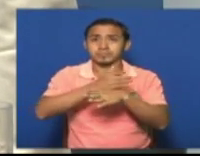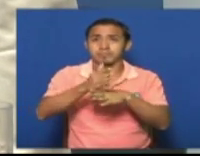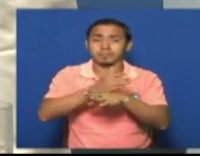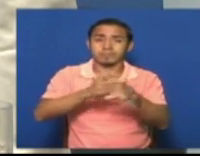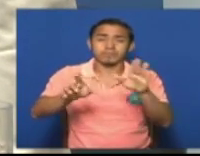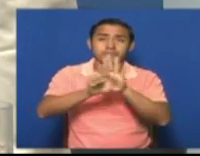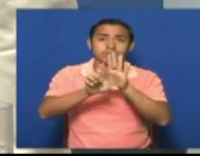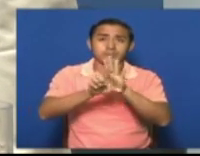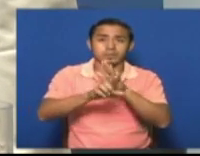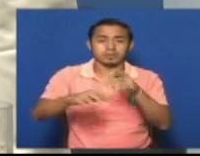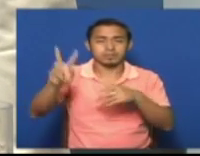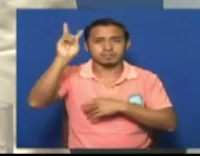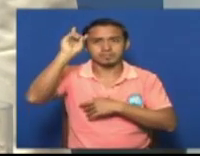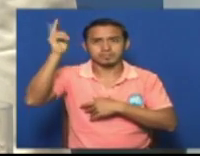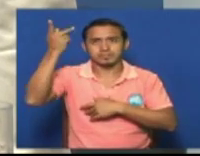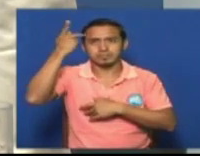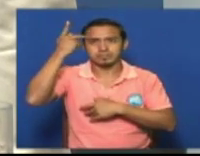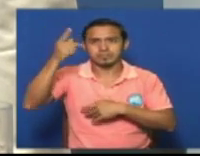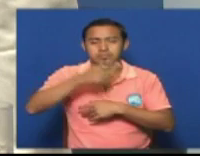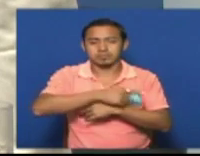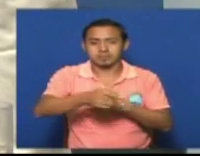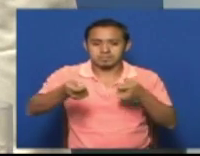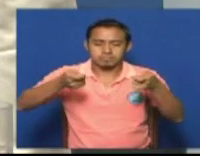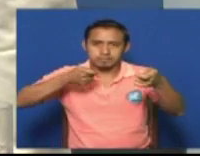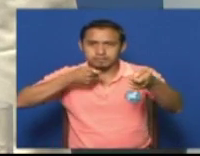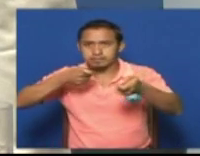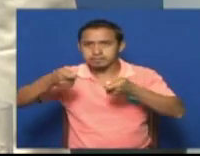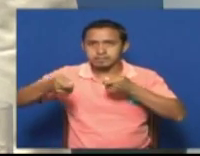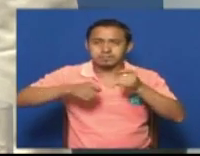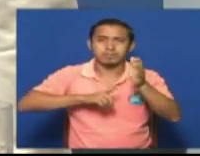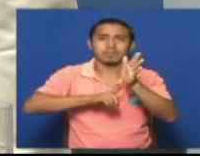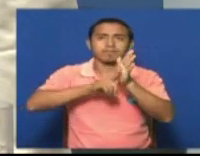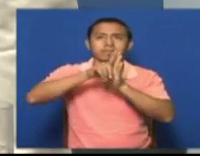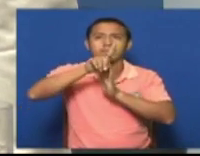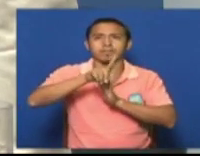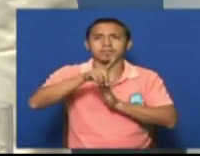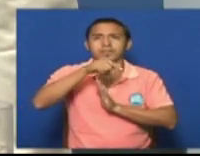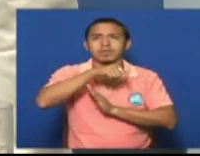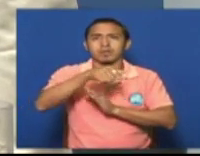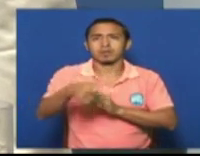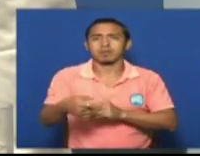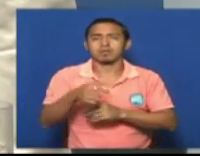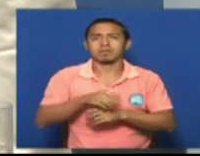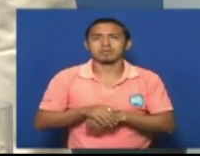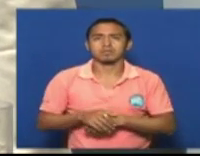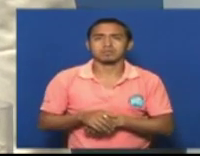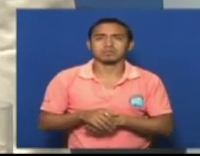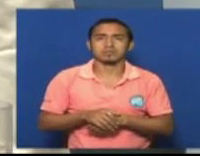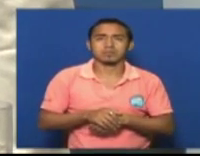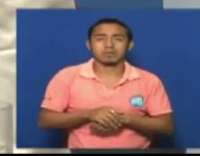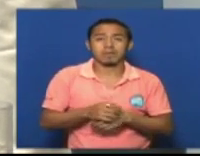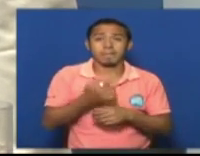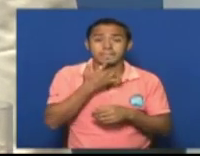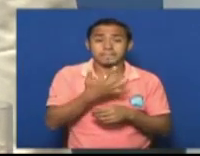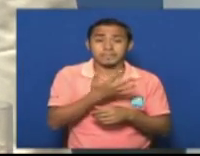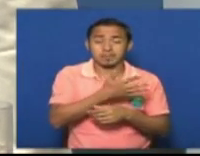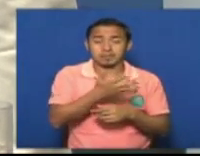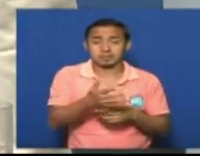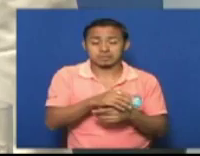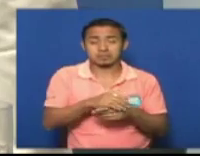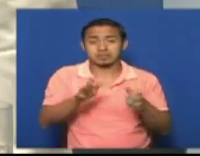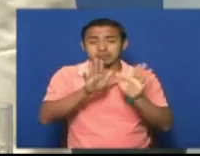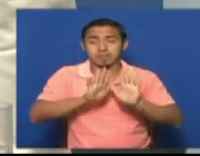de política de estrategias de desarrollo centrados en los niños en las niñas la convención rompe un